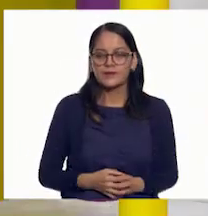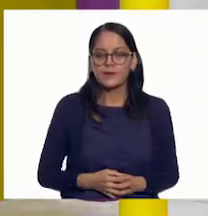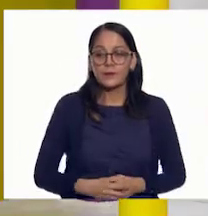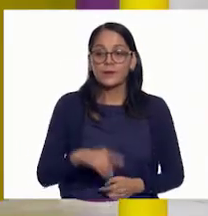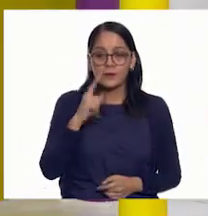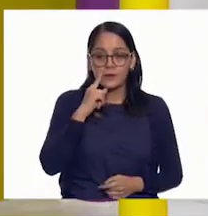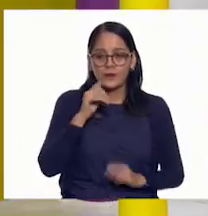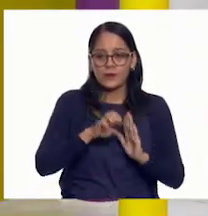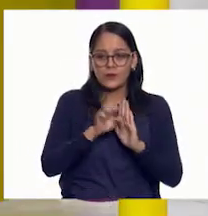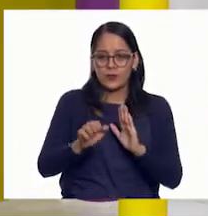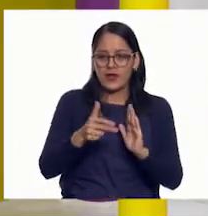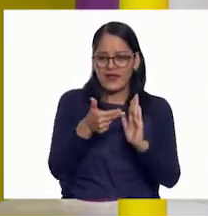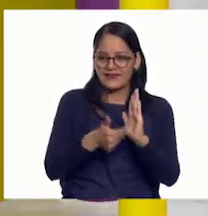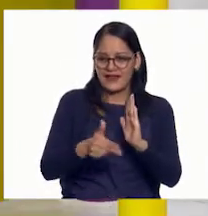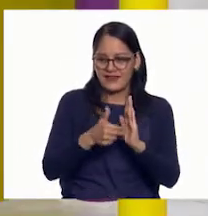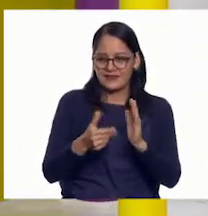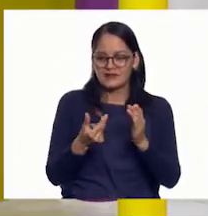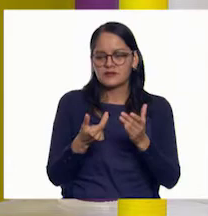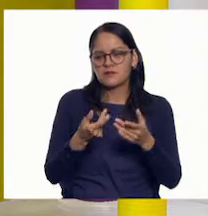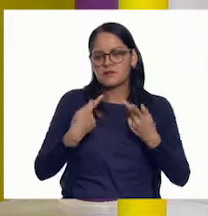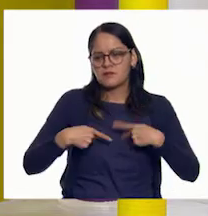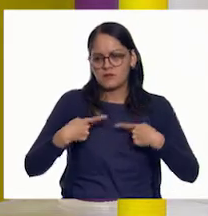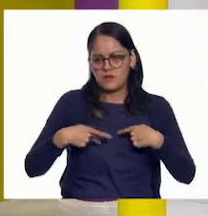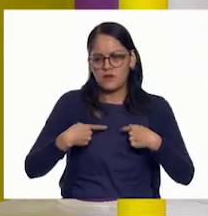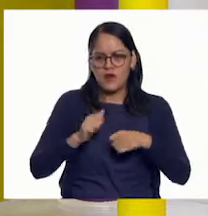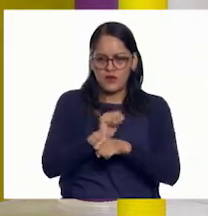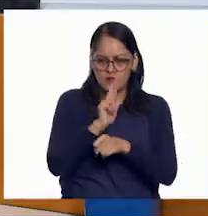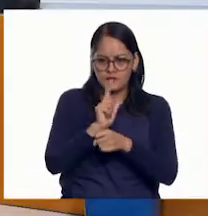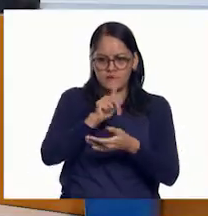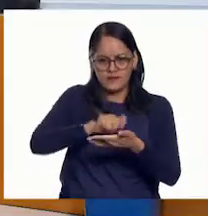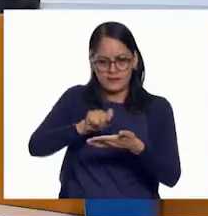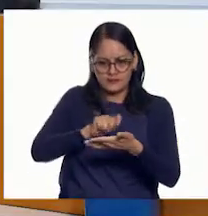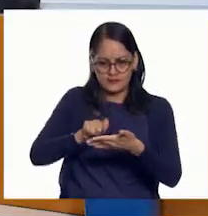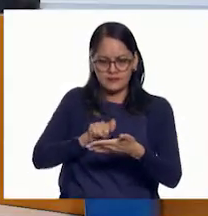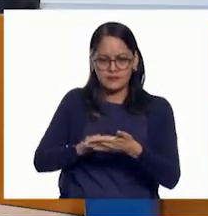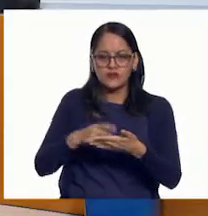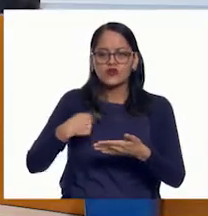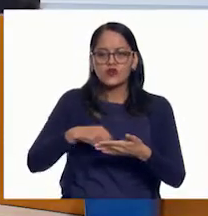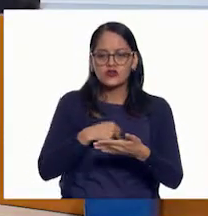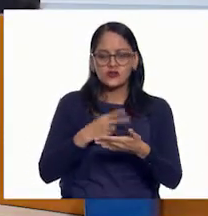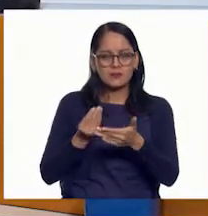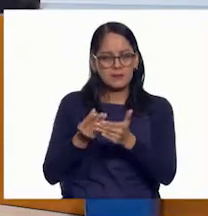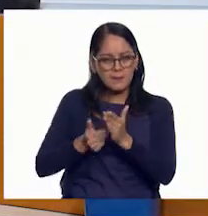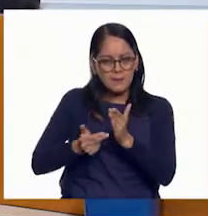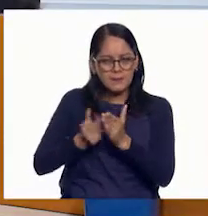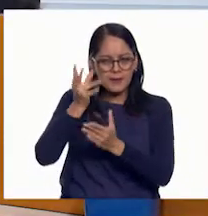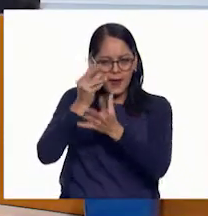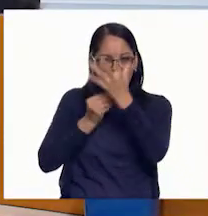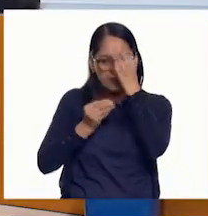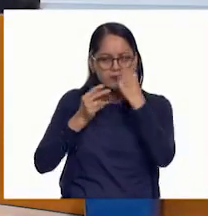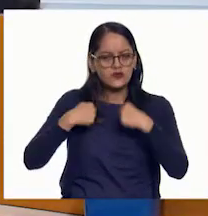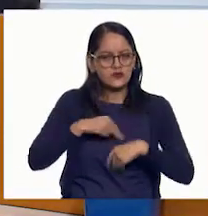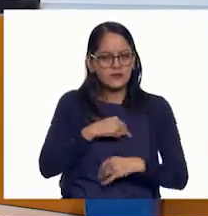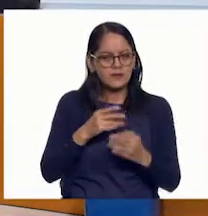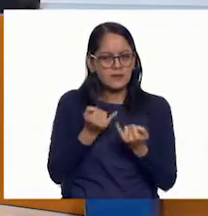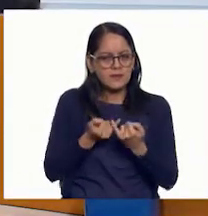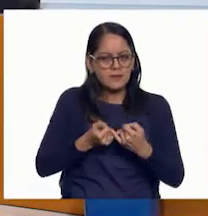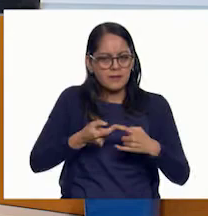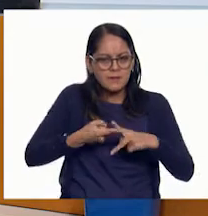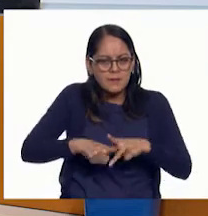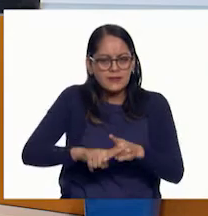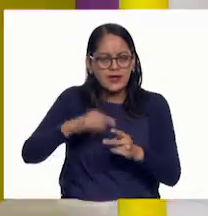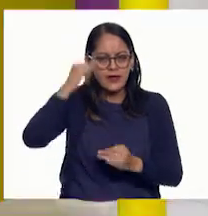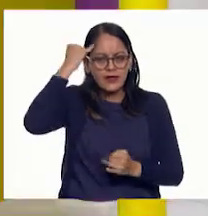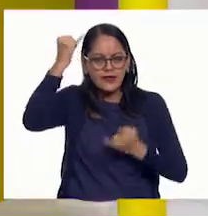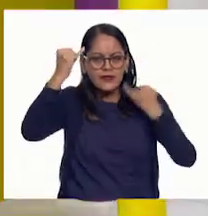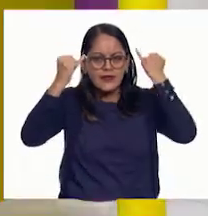En un taller de escritores empezamos a escribir las ideas que nos vengan a la mente. Yo me